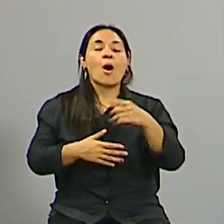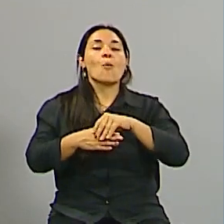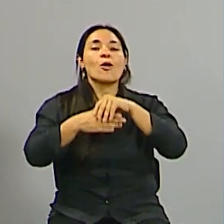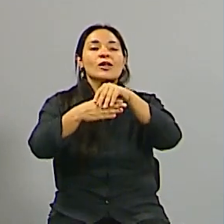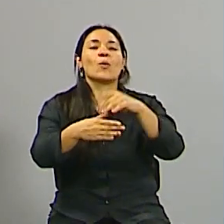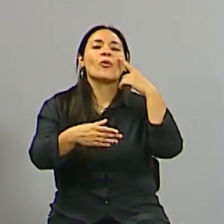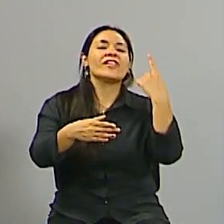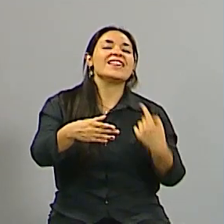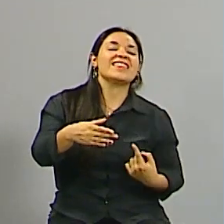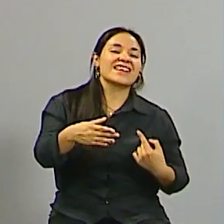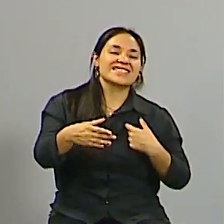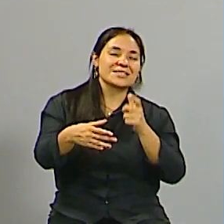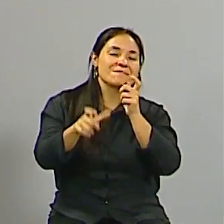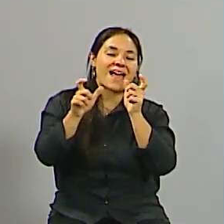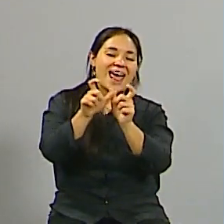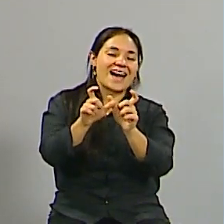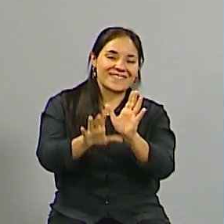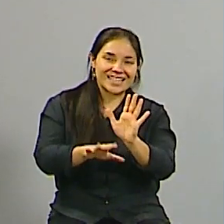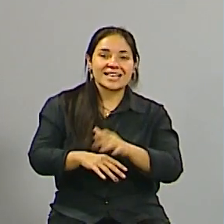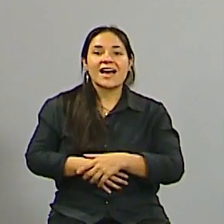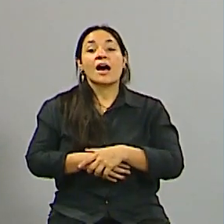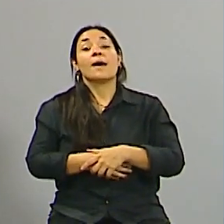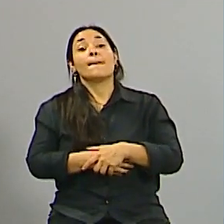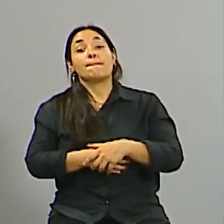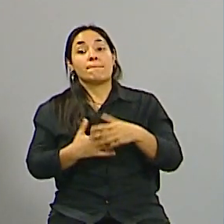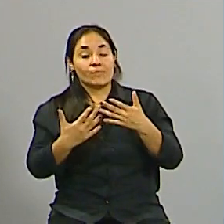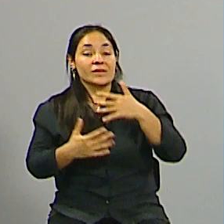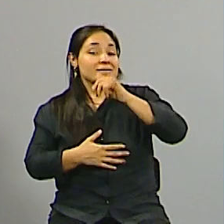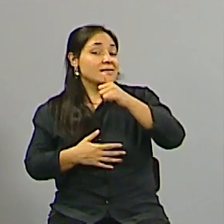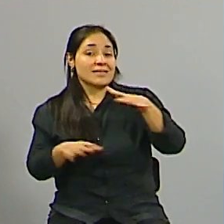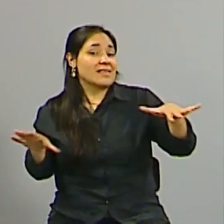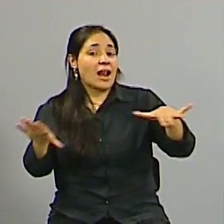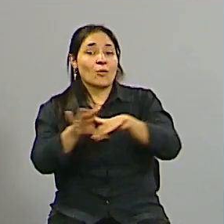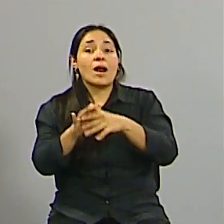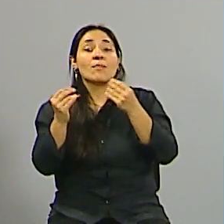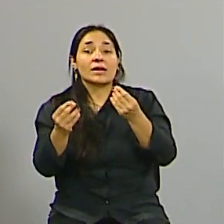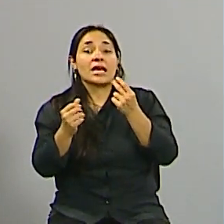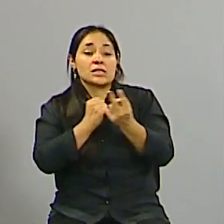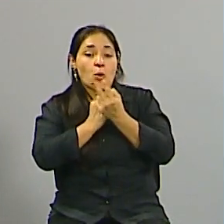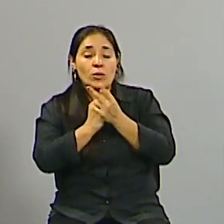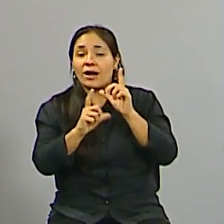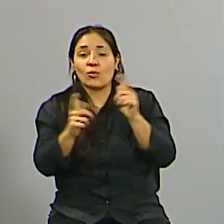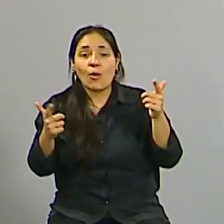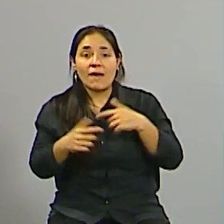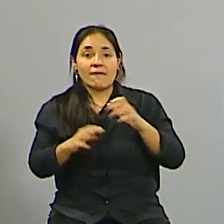monotributristes, ¿no? Con buen sentido del humor. Y efectivamente, porque es una inseguridad del empleo, no tenés vacaciones